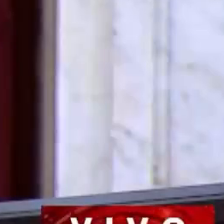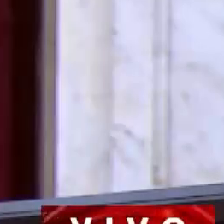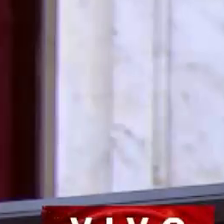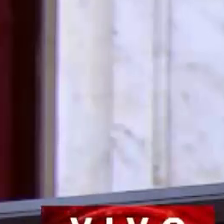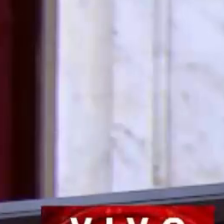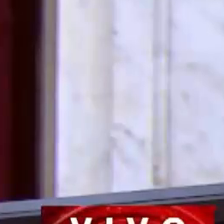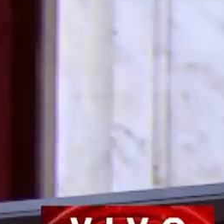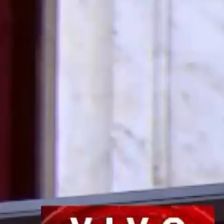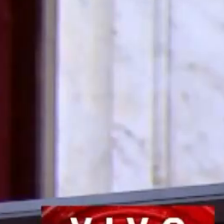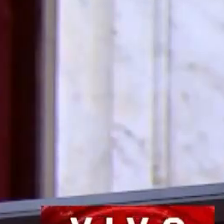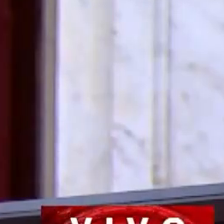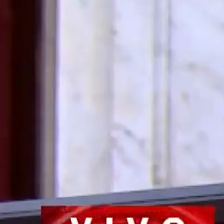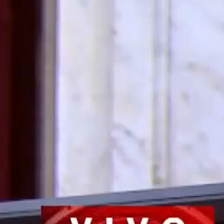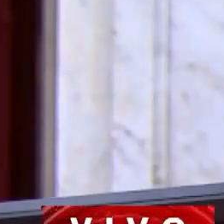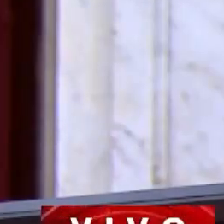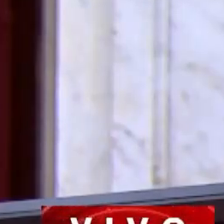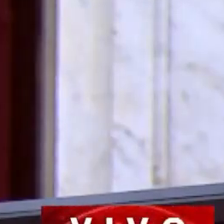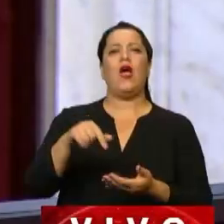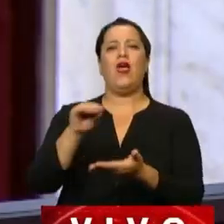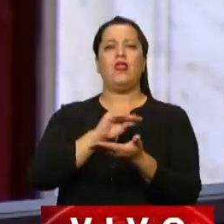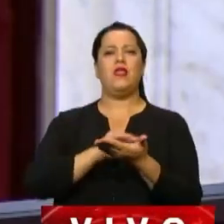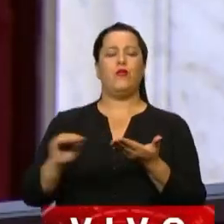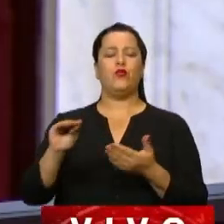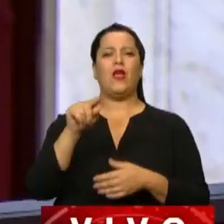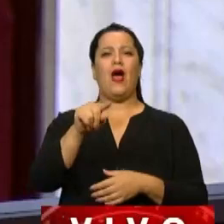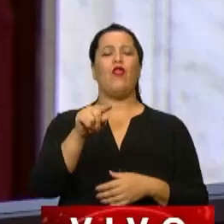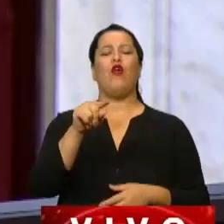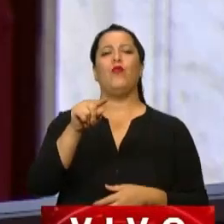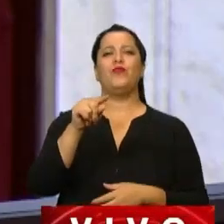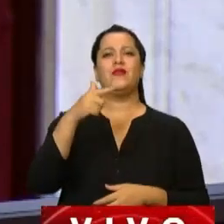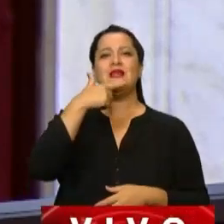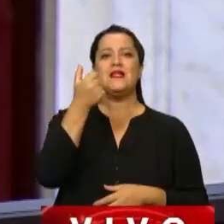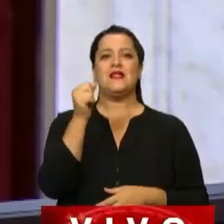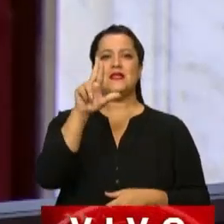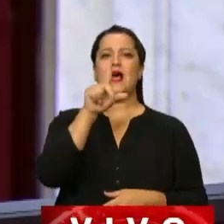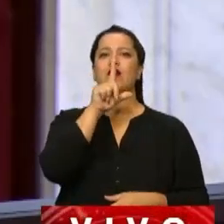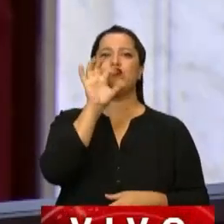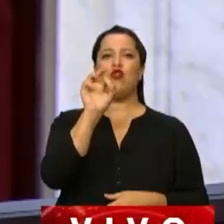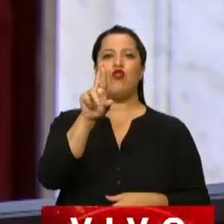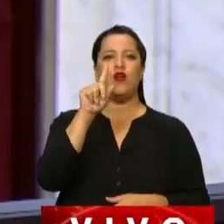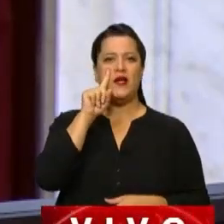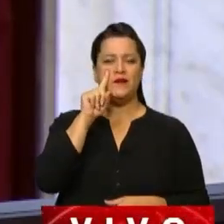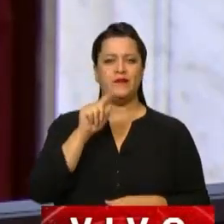Tiene la palabra el diputado Diego Horacio Sartori.